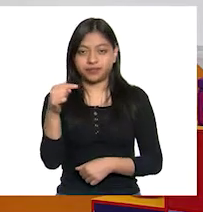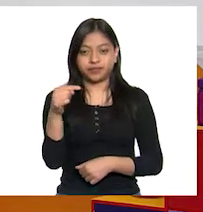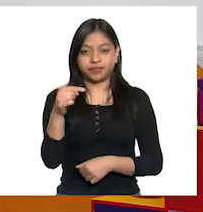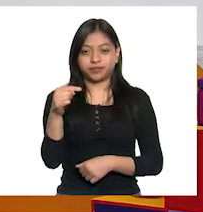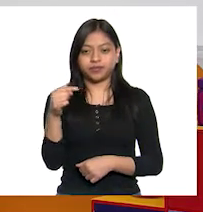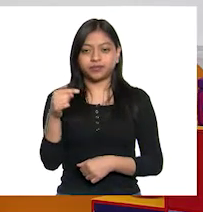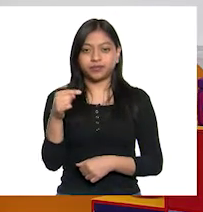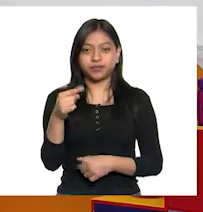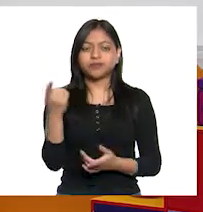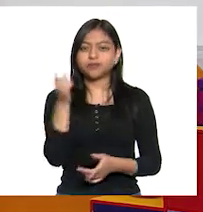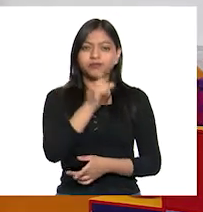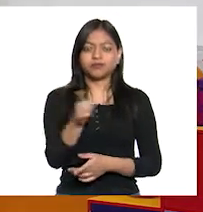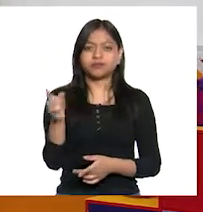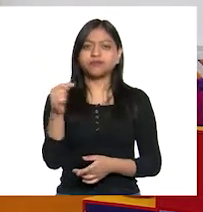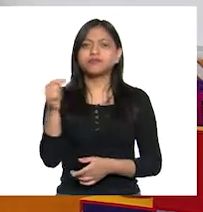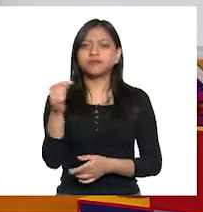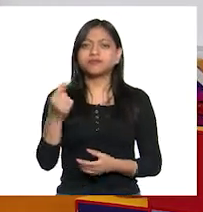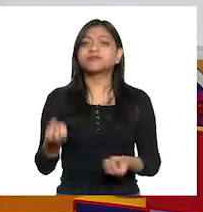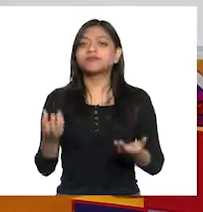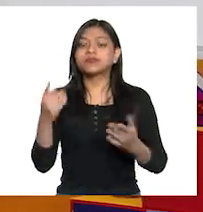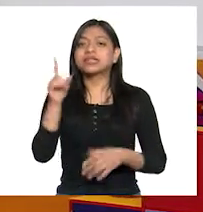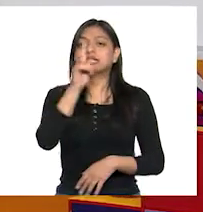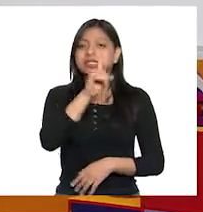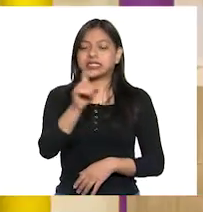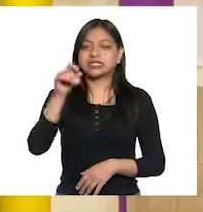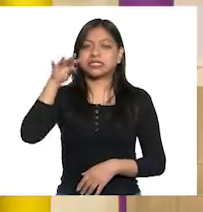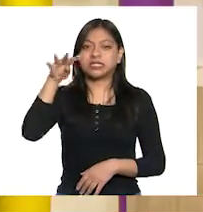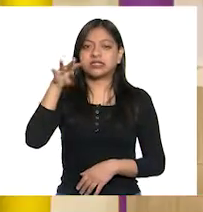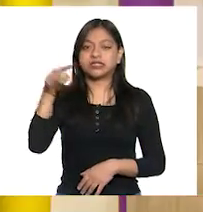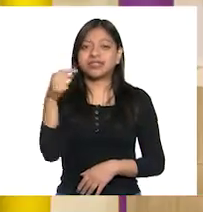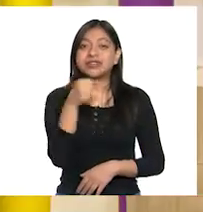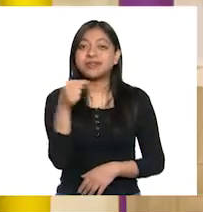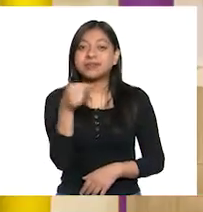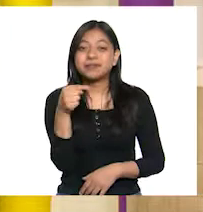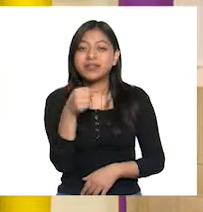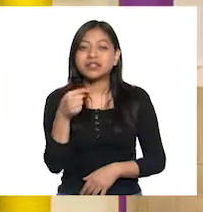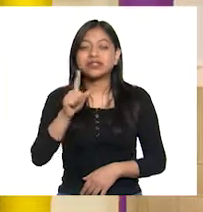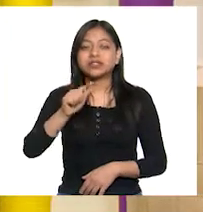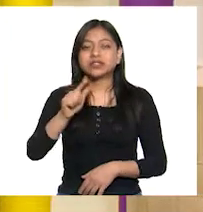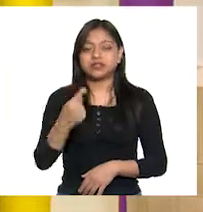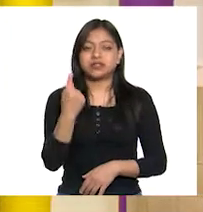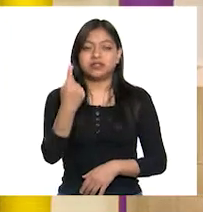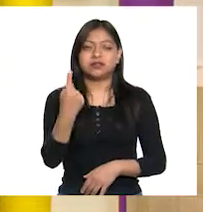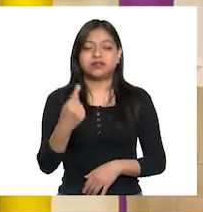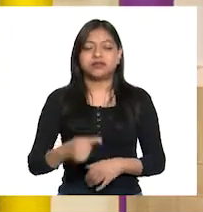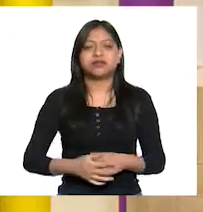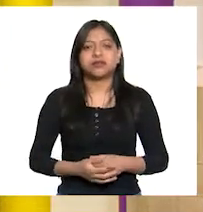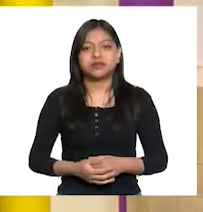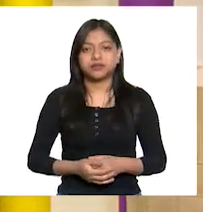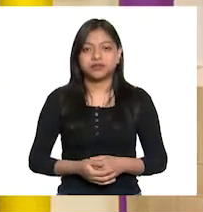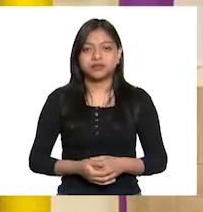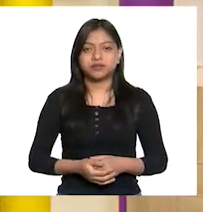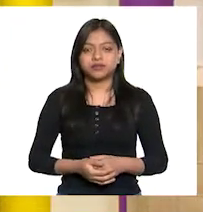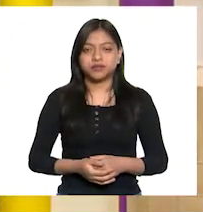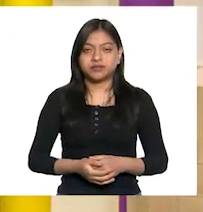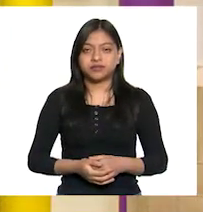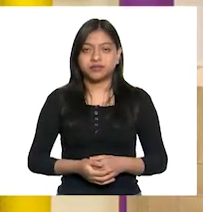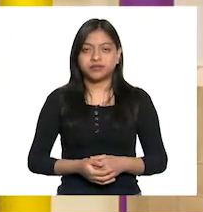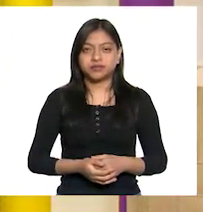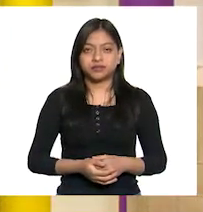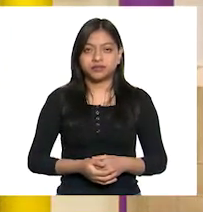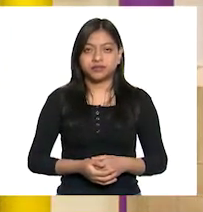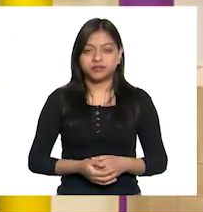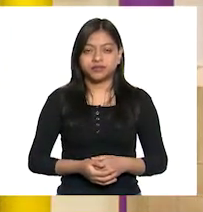a la fiesta. Exactamente. Muy bien. El total de personas serán 119. Muy bien, 119. 119 ya. Menos